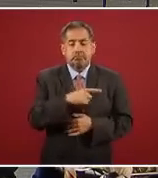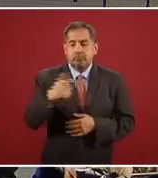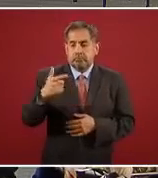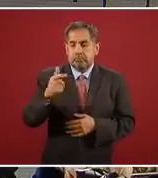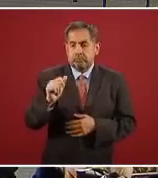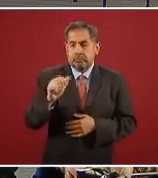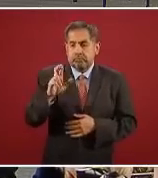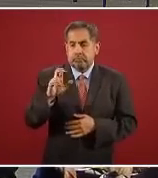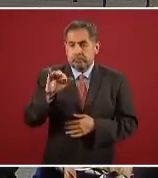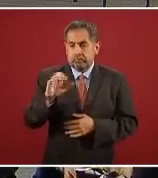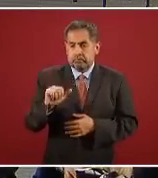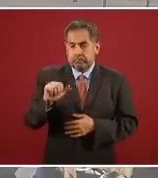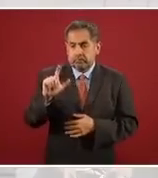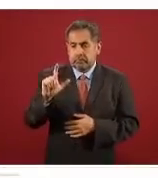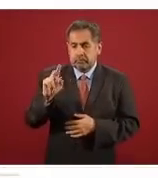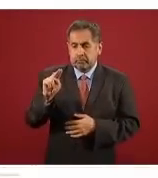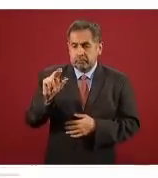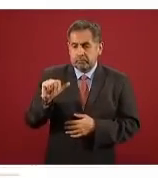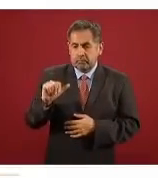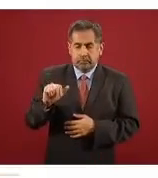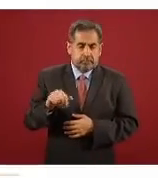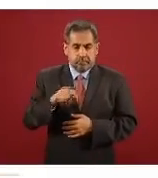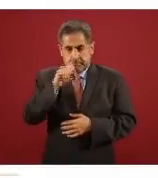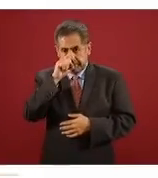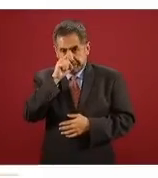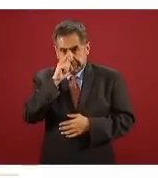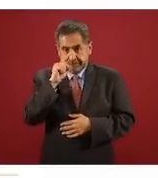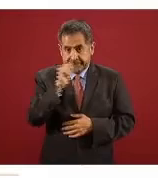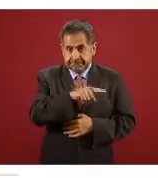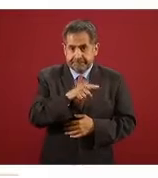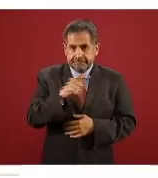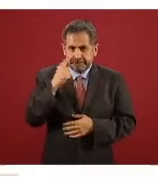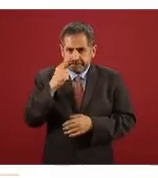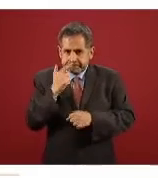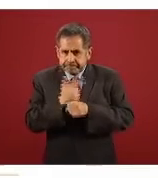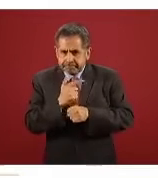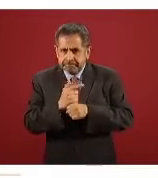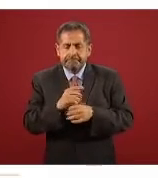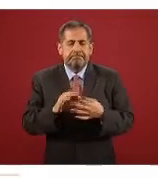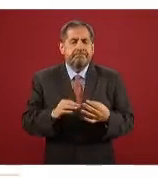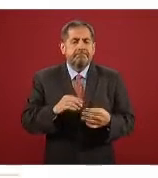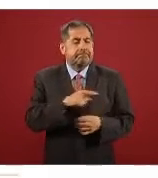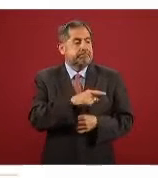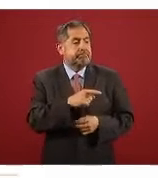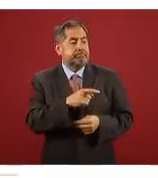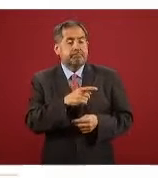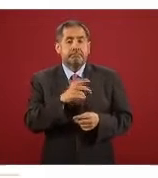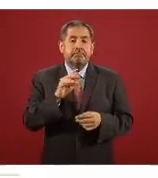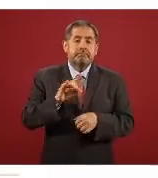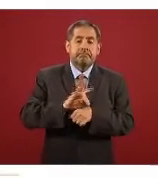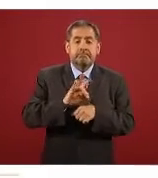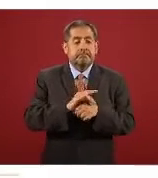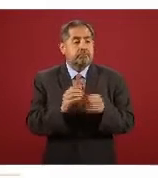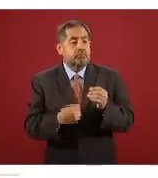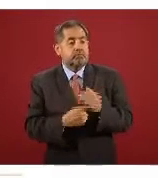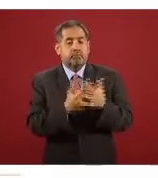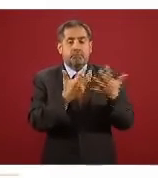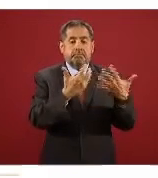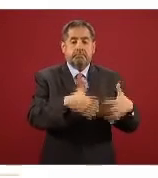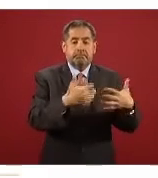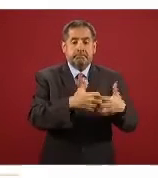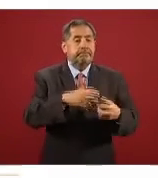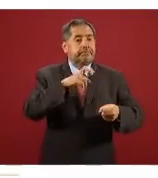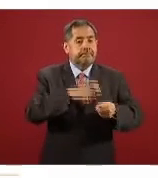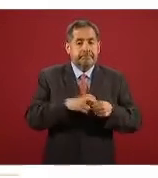Luna, se pudo identificar que la generación de una empresa en el año 2011 en